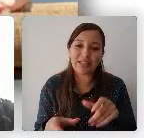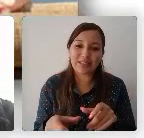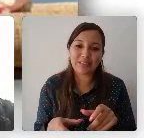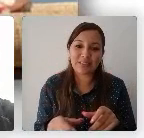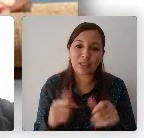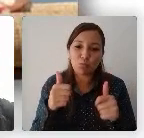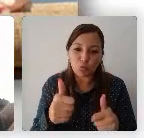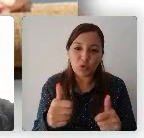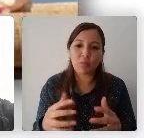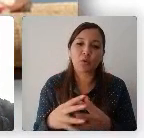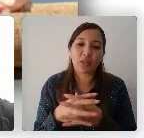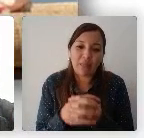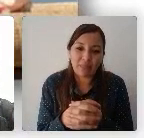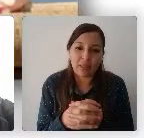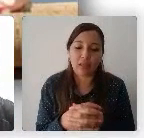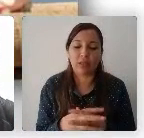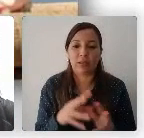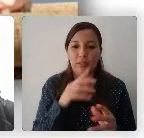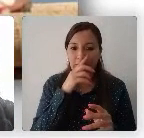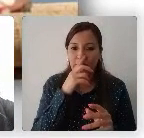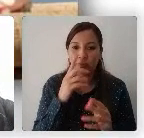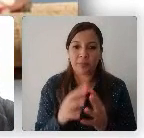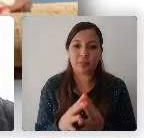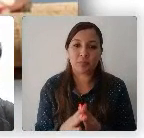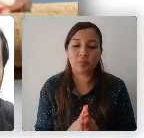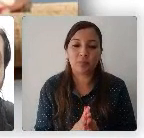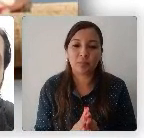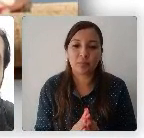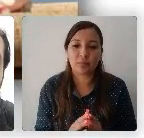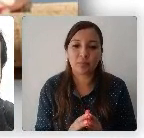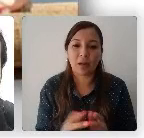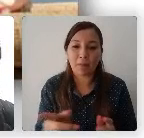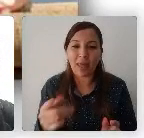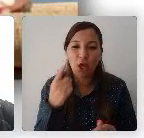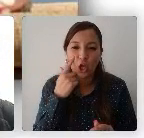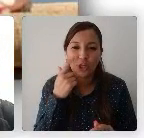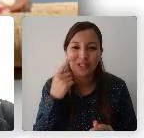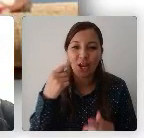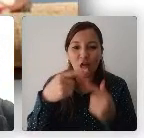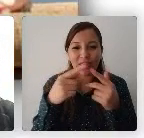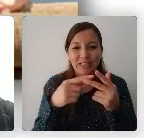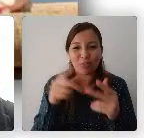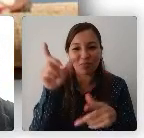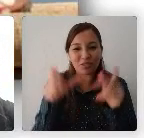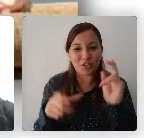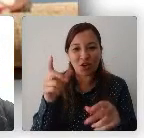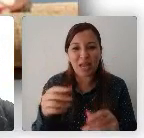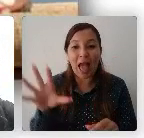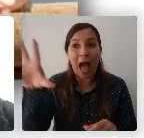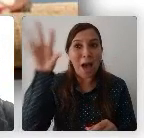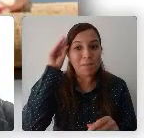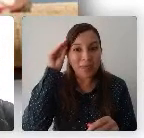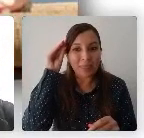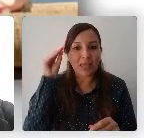en otro espacio rural o en otro espacio natural, ¿no? La posibilidad de poder conocer otras personas, ¿no? De poder aprender